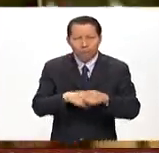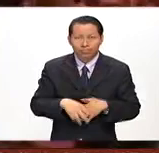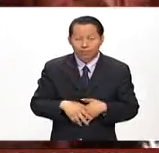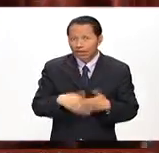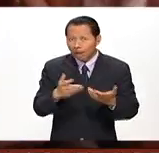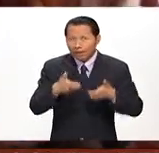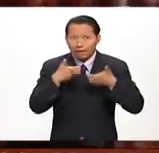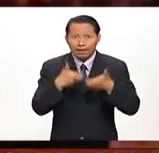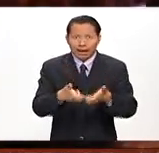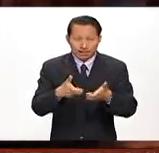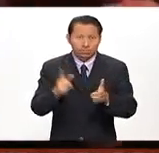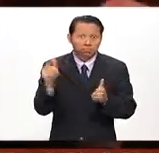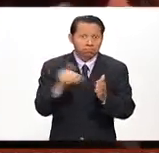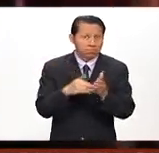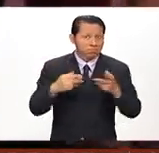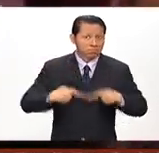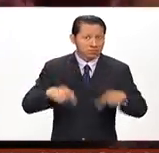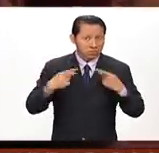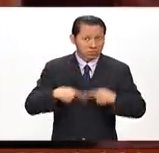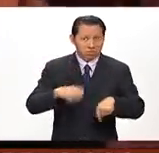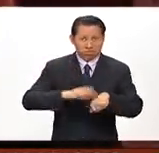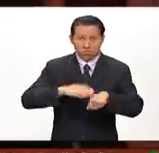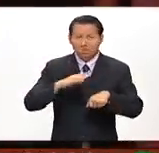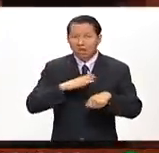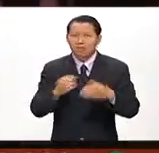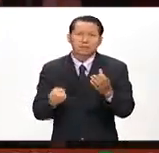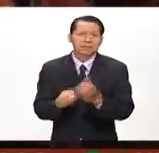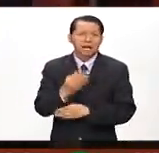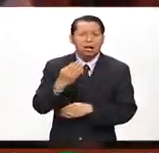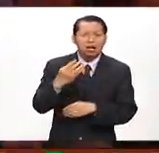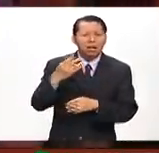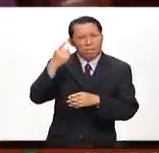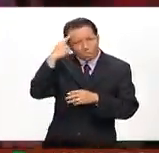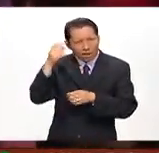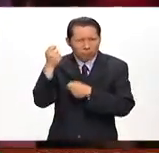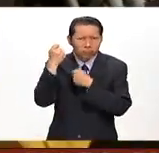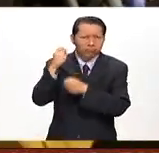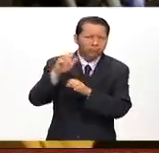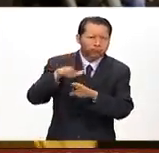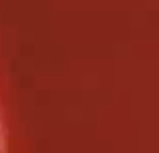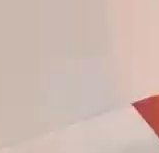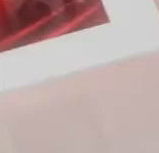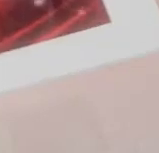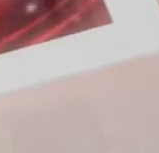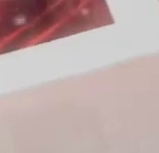en las calles miles de personas han salido para rechazar el intento golpista.